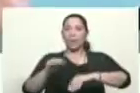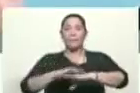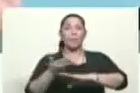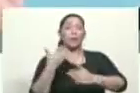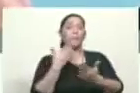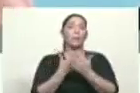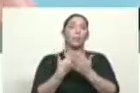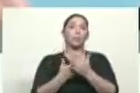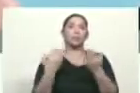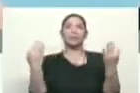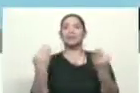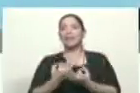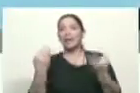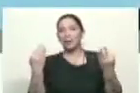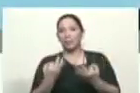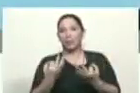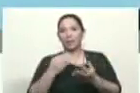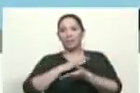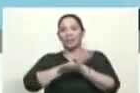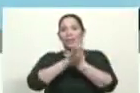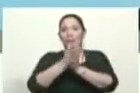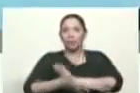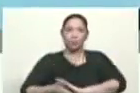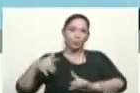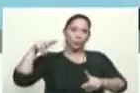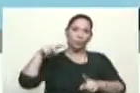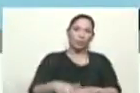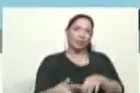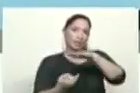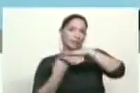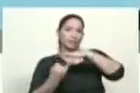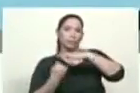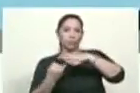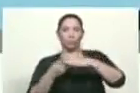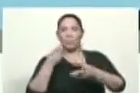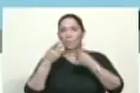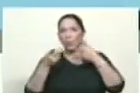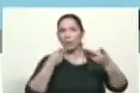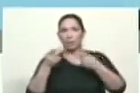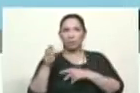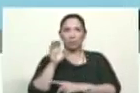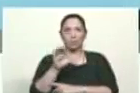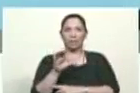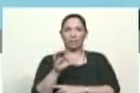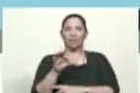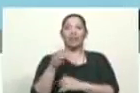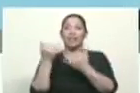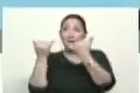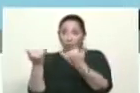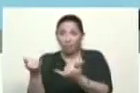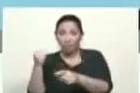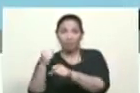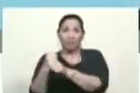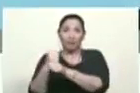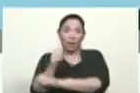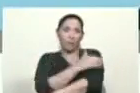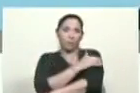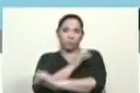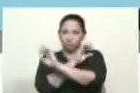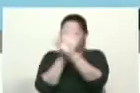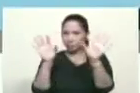propósito siempre ha sido destruir la institucionalidad política del país. Su agenda, y ahora queda bien claro,